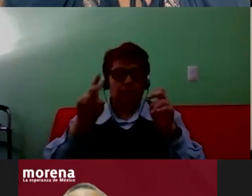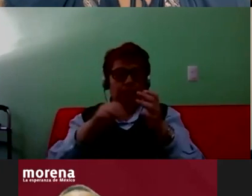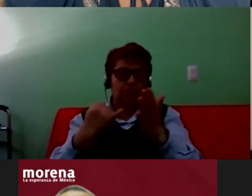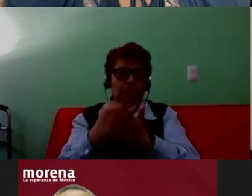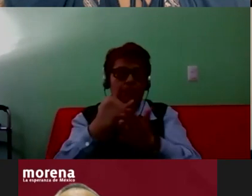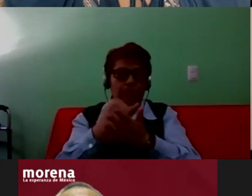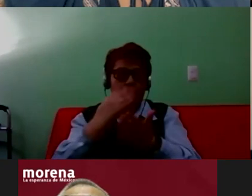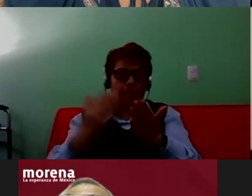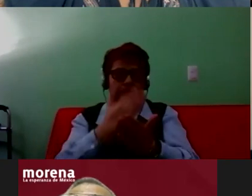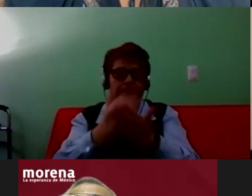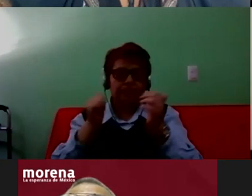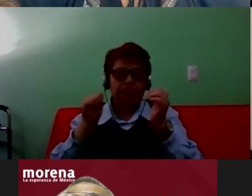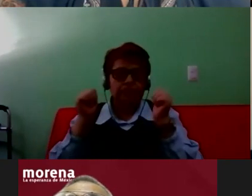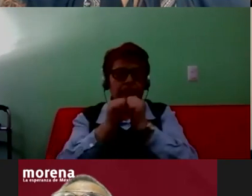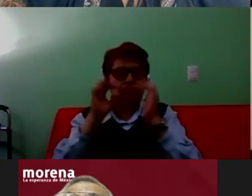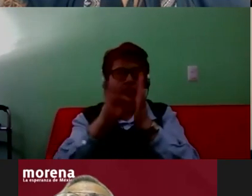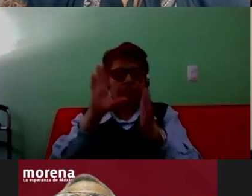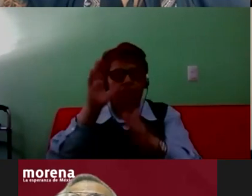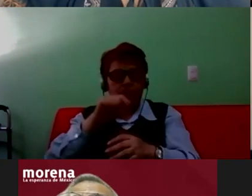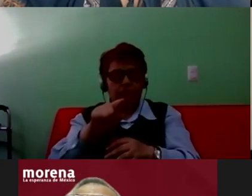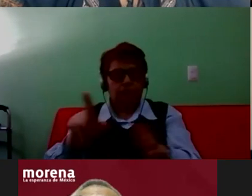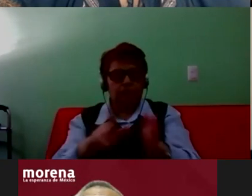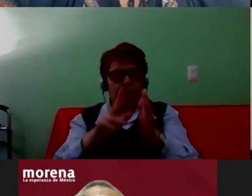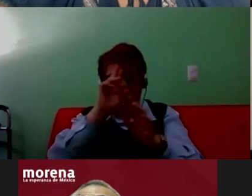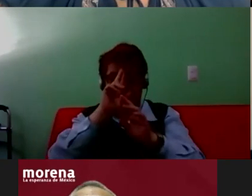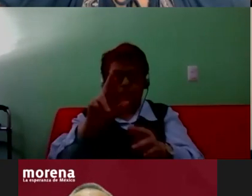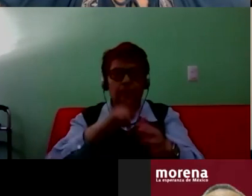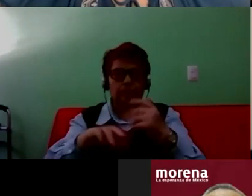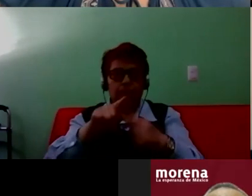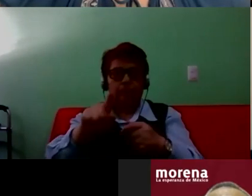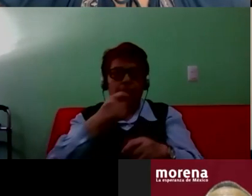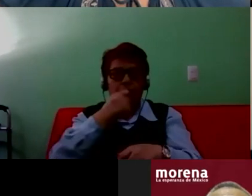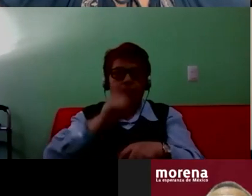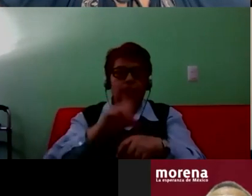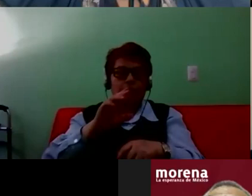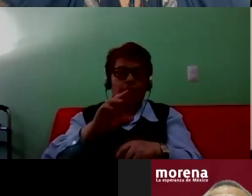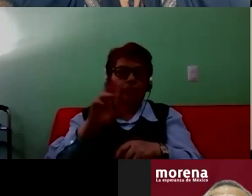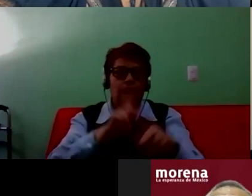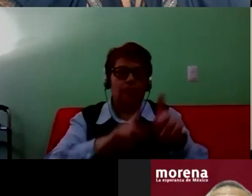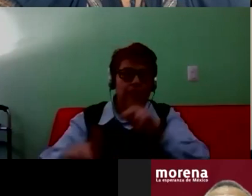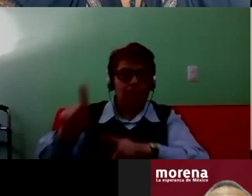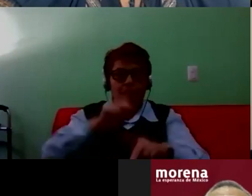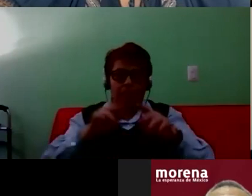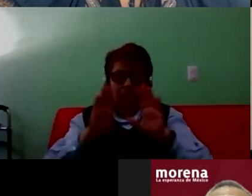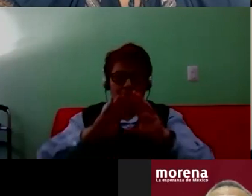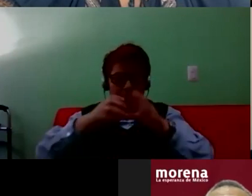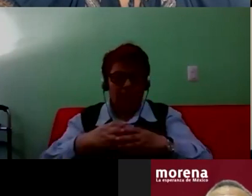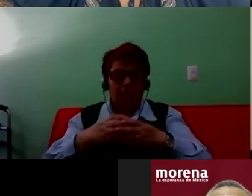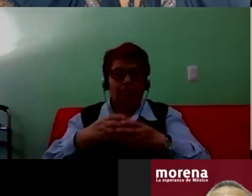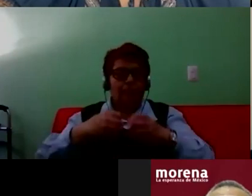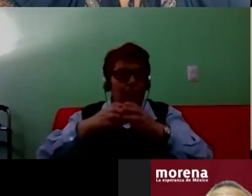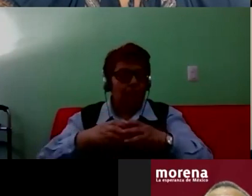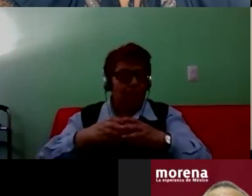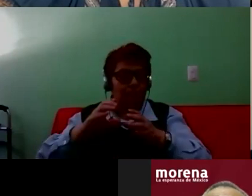a la propuesta con punto de acuerdo, en donde se exhorta respetuosamente a la Secretaría de Pueblos y Barrios Originarios y